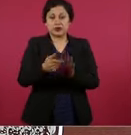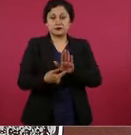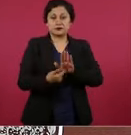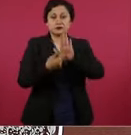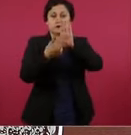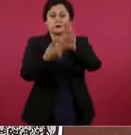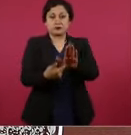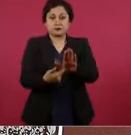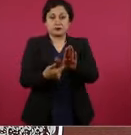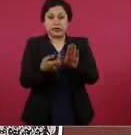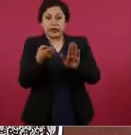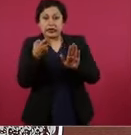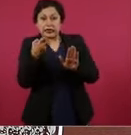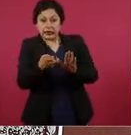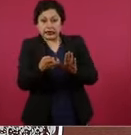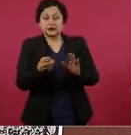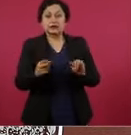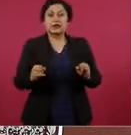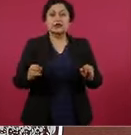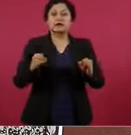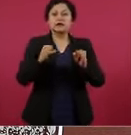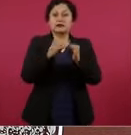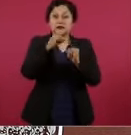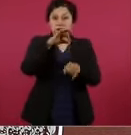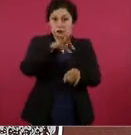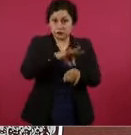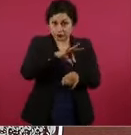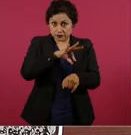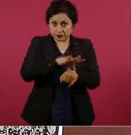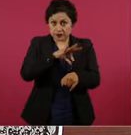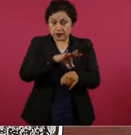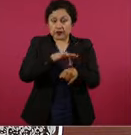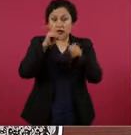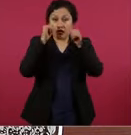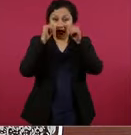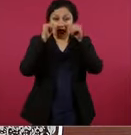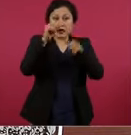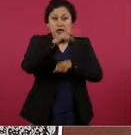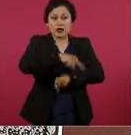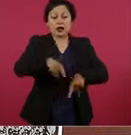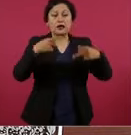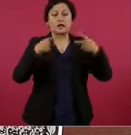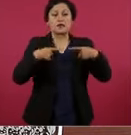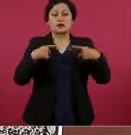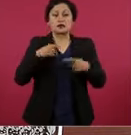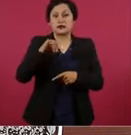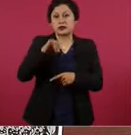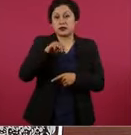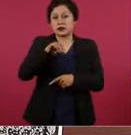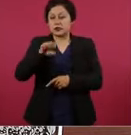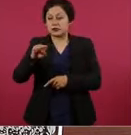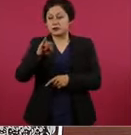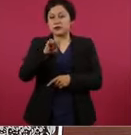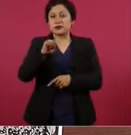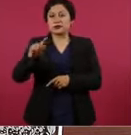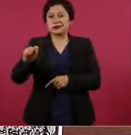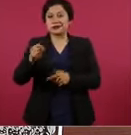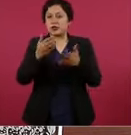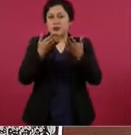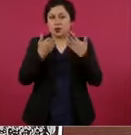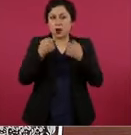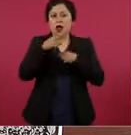dicho el presidente Andrés Manuel López Obrador, atiende a la población sin seguridad social y lo hace de manera gratuita,